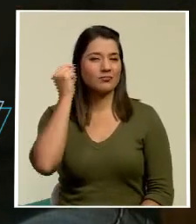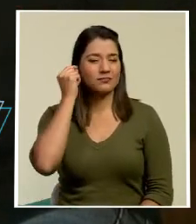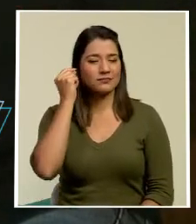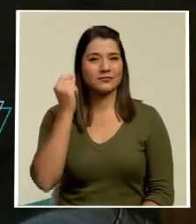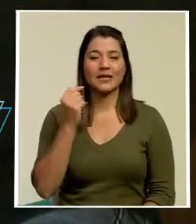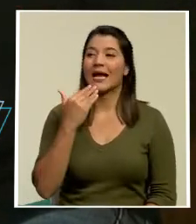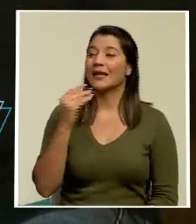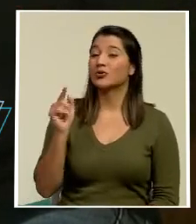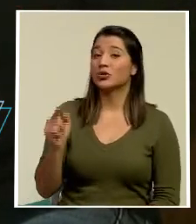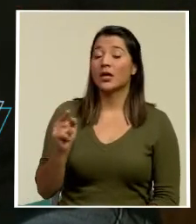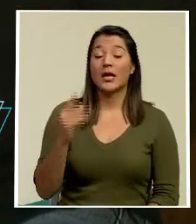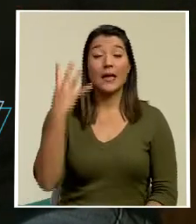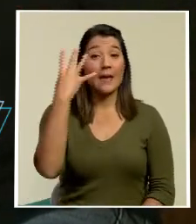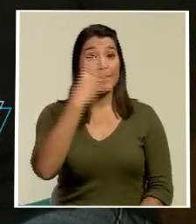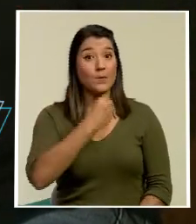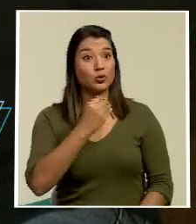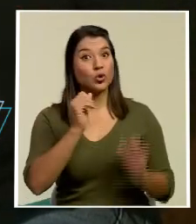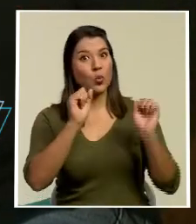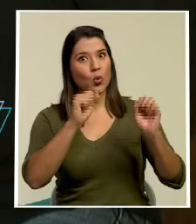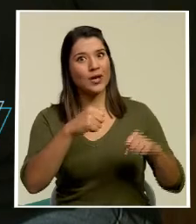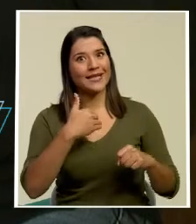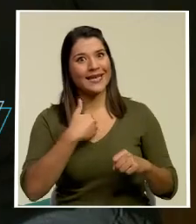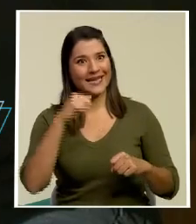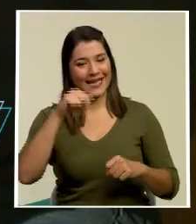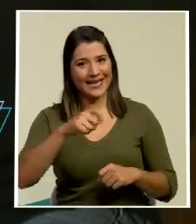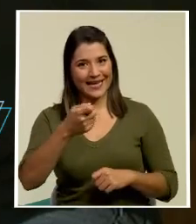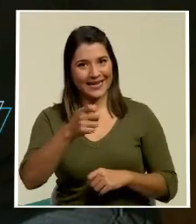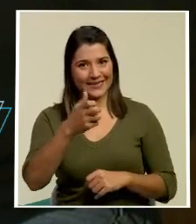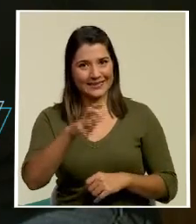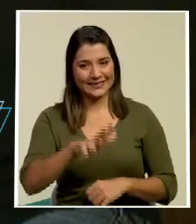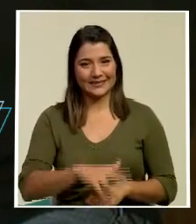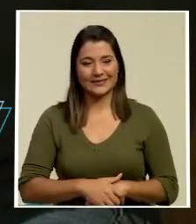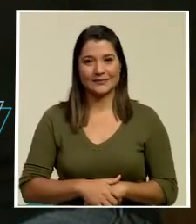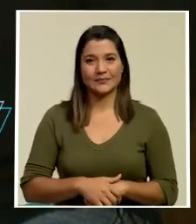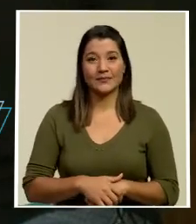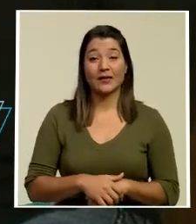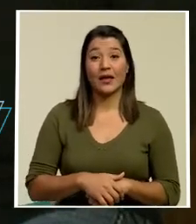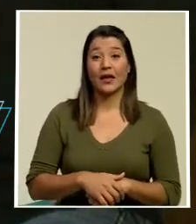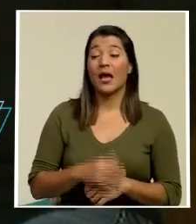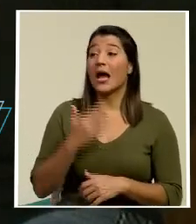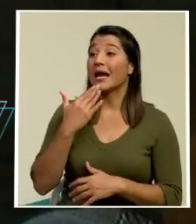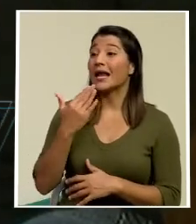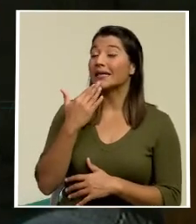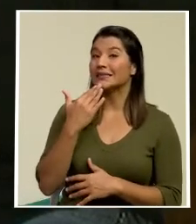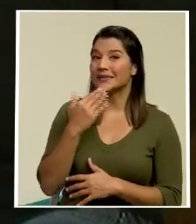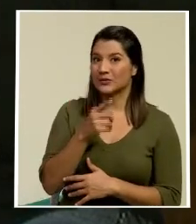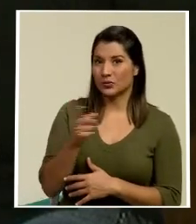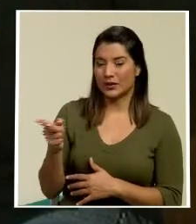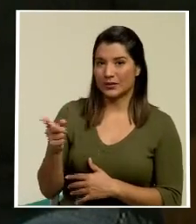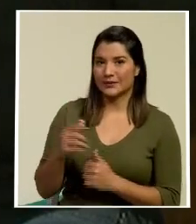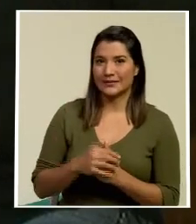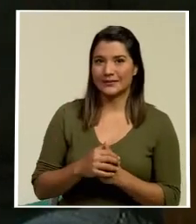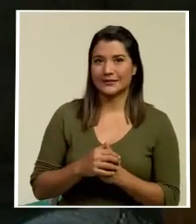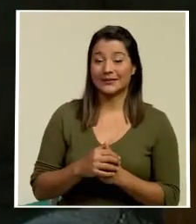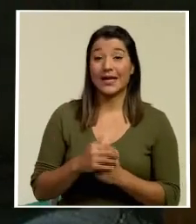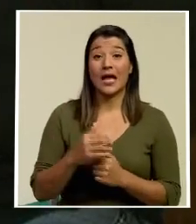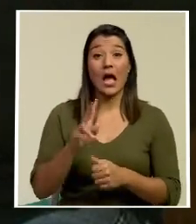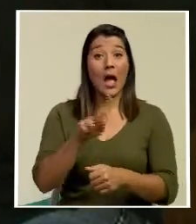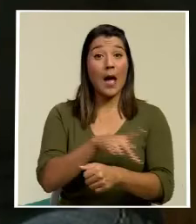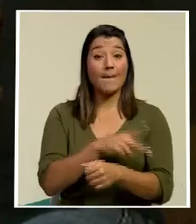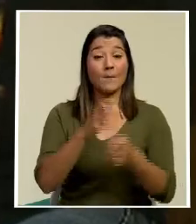vos. Una maravilla tenerte en la pantalla de Canal 13. A los poetas. No, gracias. A los poetas